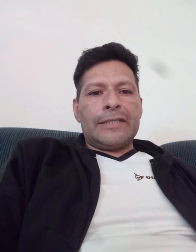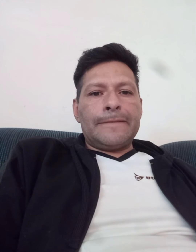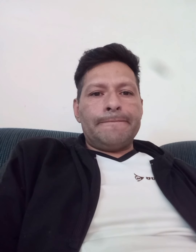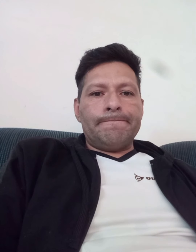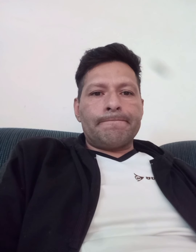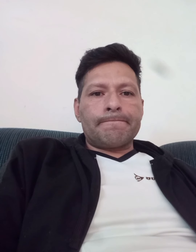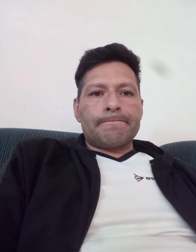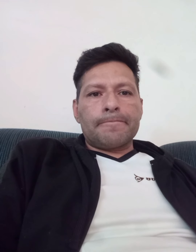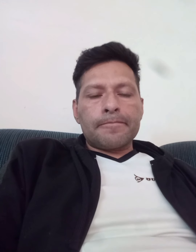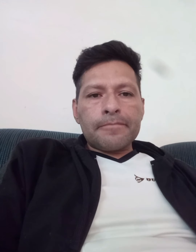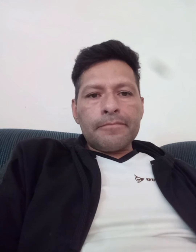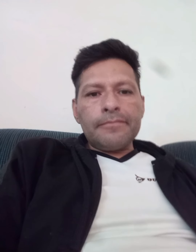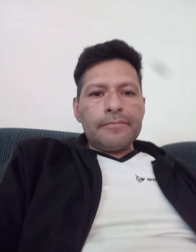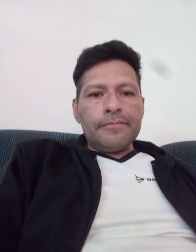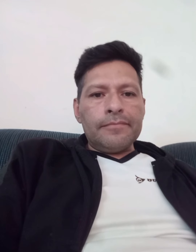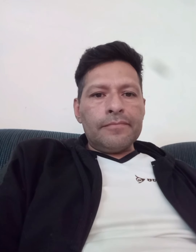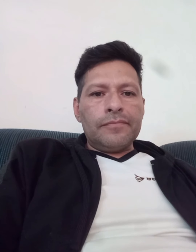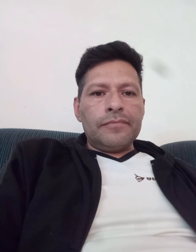Entonces,